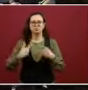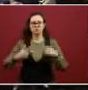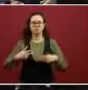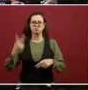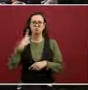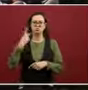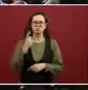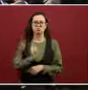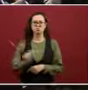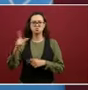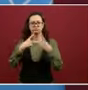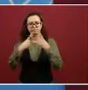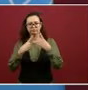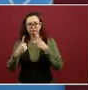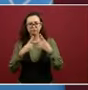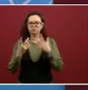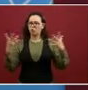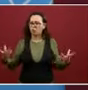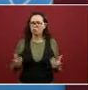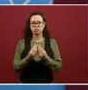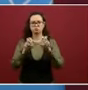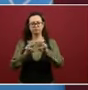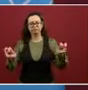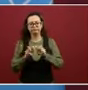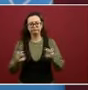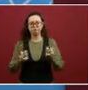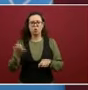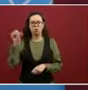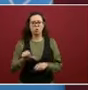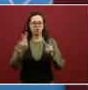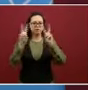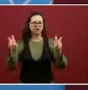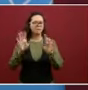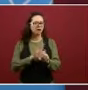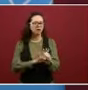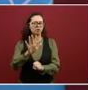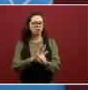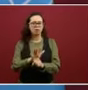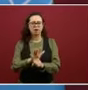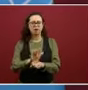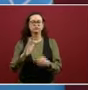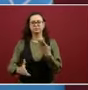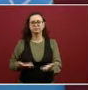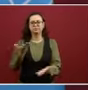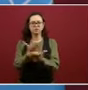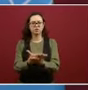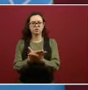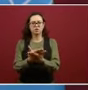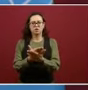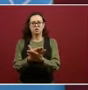diplomáticos. Vamos a tratar lo de la presentación del programa de